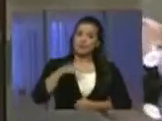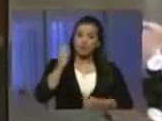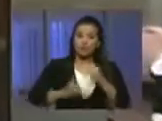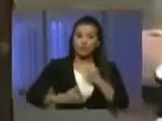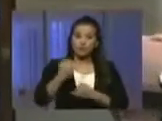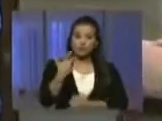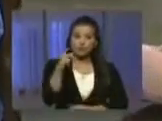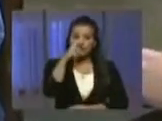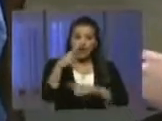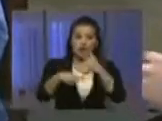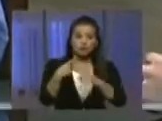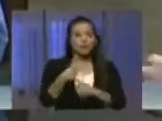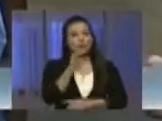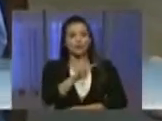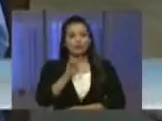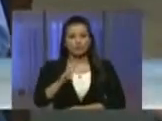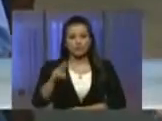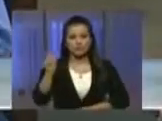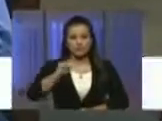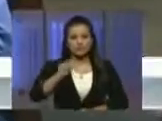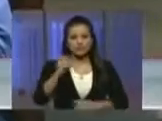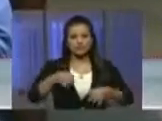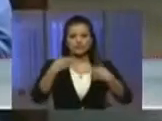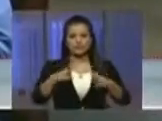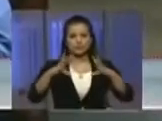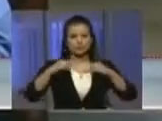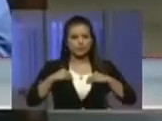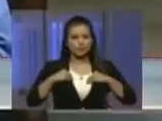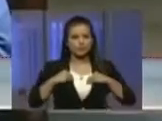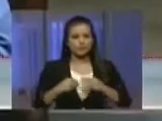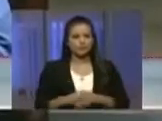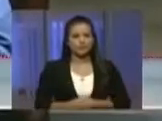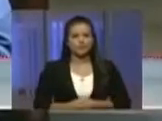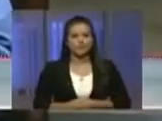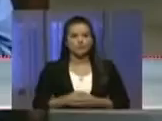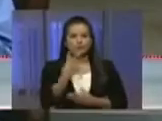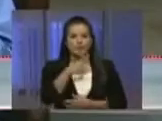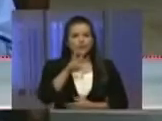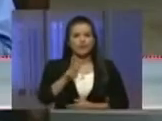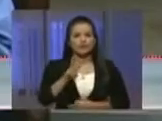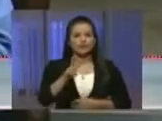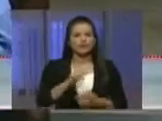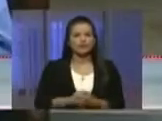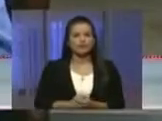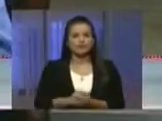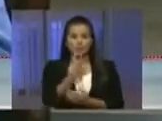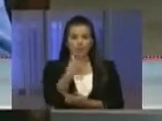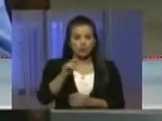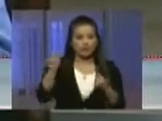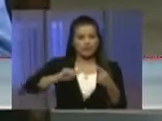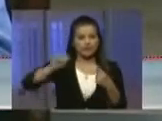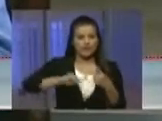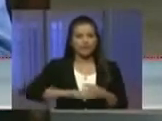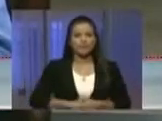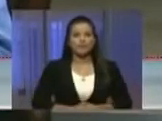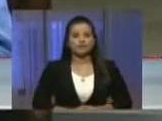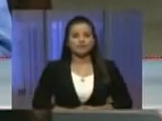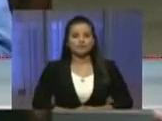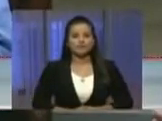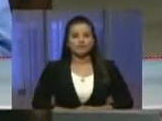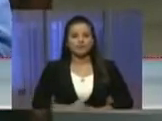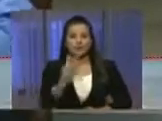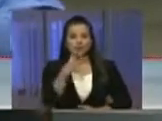meses bueno conmigo al frente aquí al frente 41 meses ya cumplimos dentro de unos días al frente de la